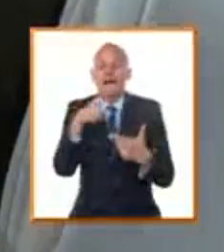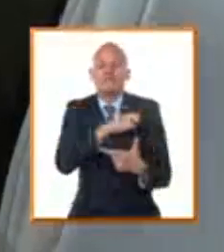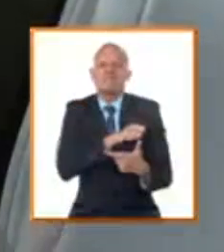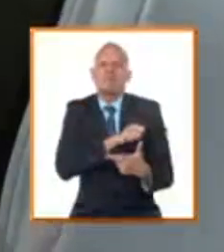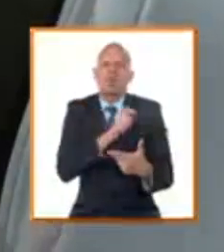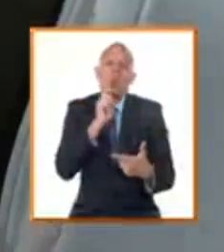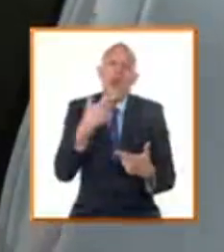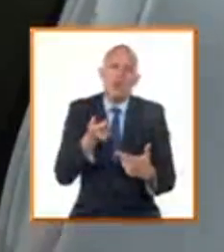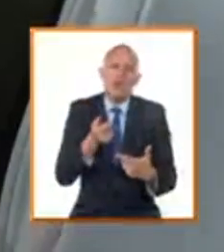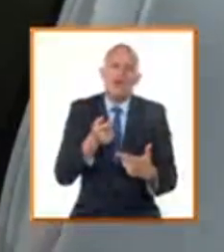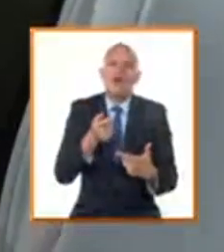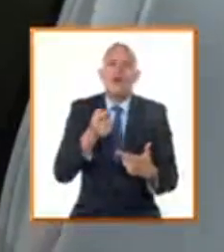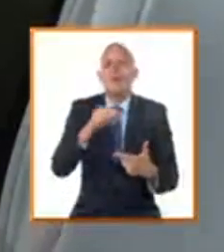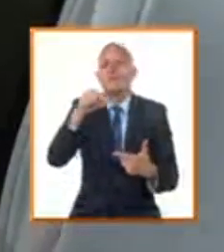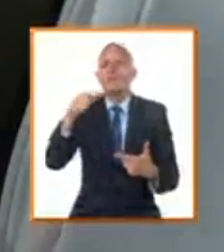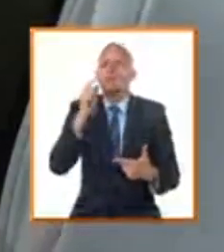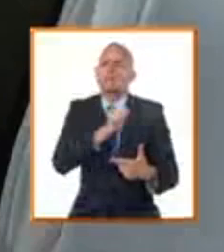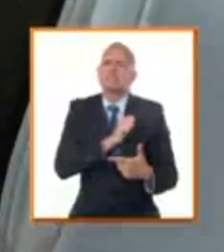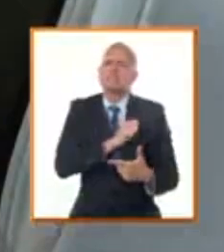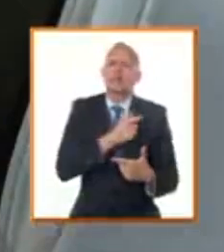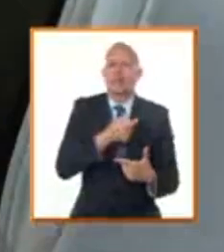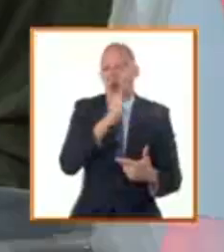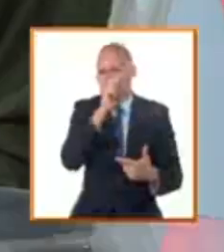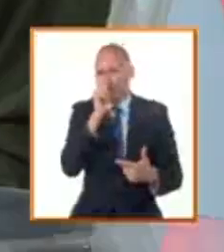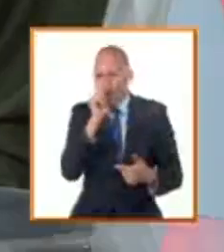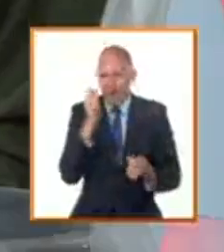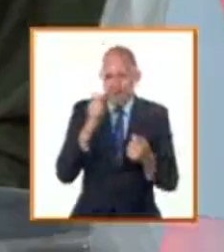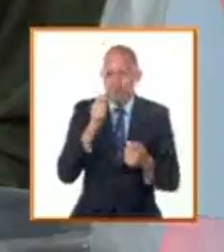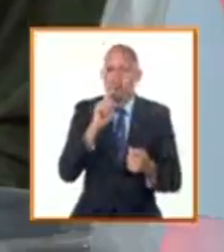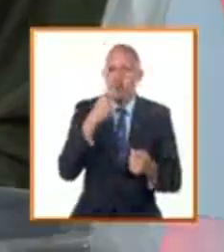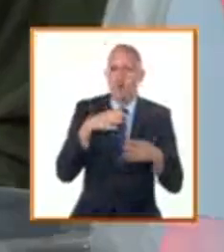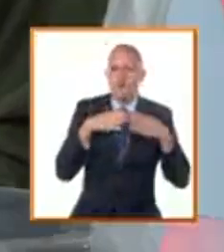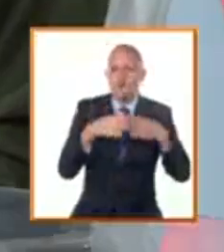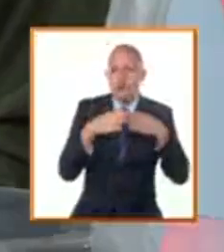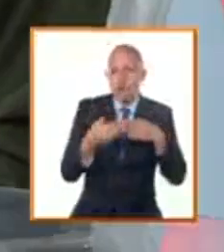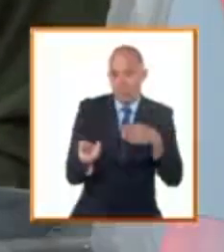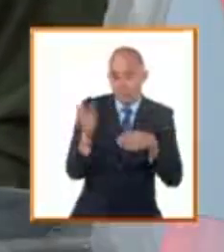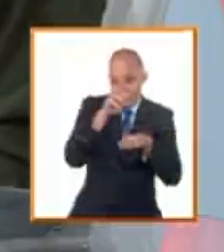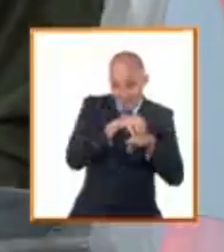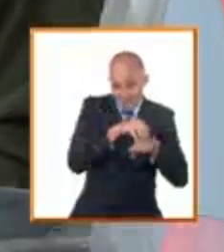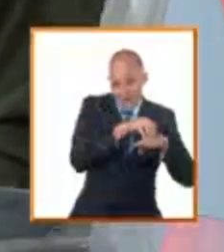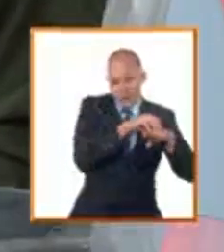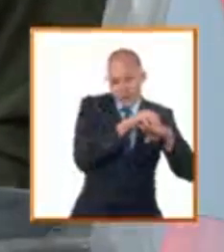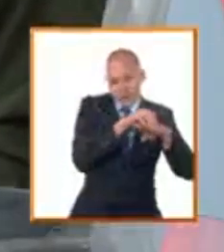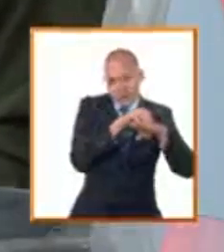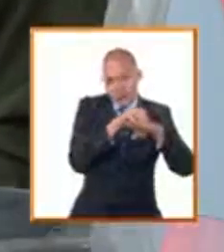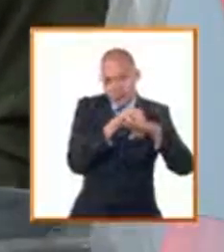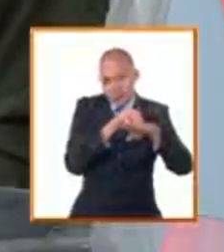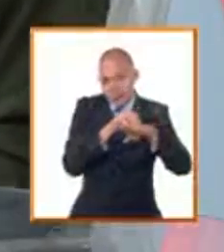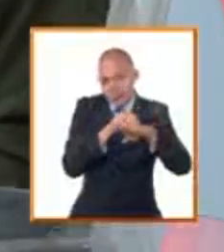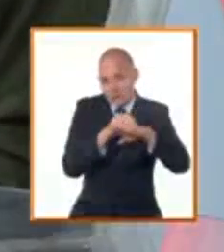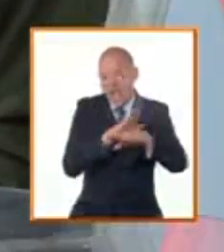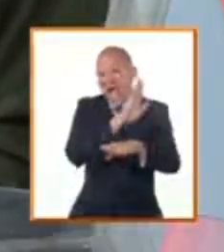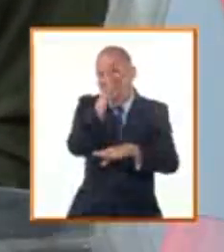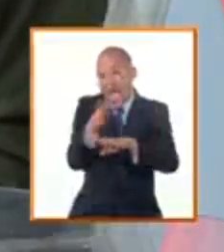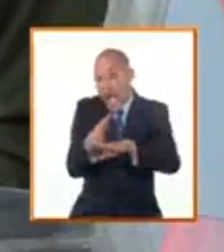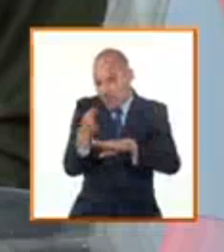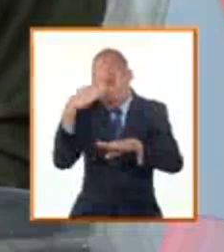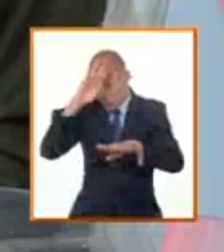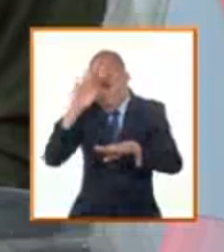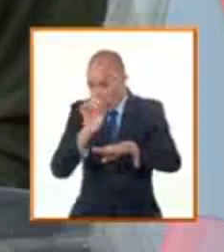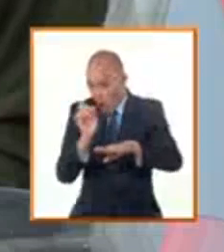a intentar llegar hacia la capital, que es el principal origen de él. En tal sentido, el año 2022